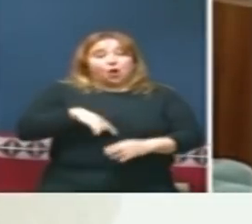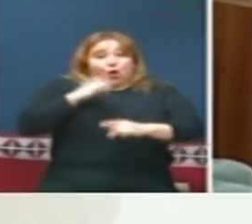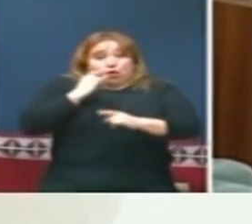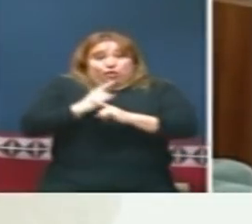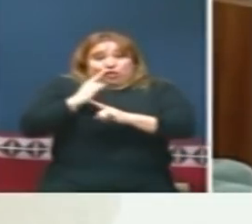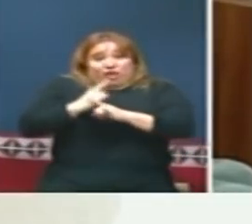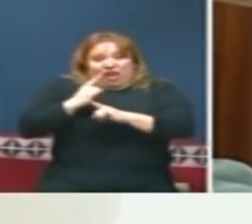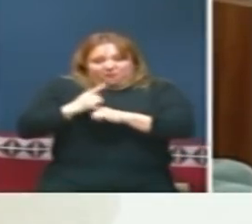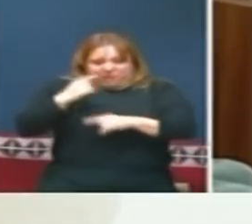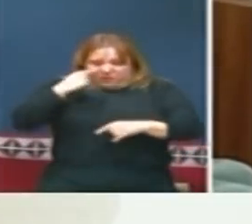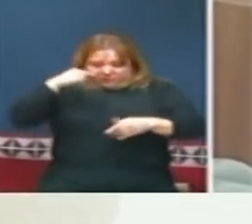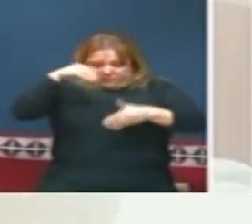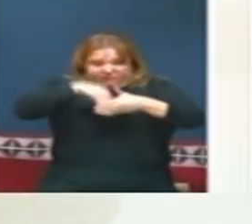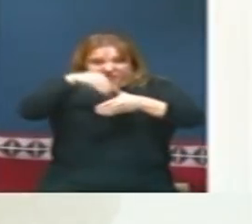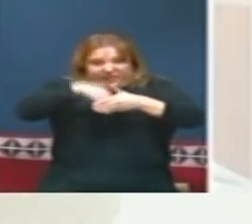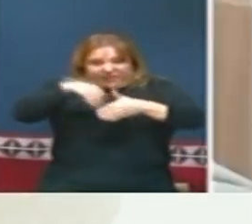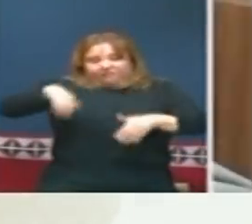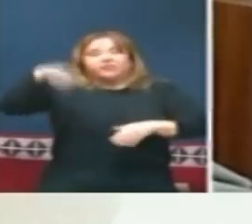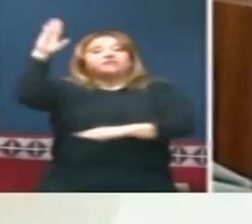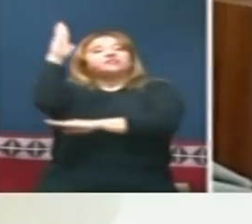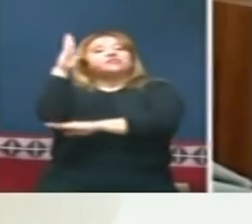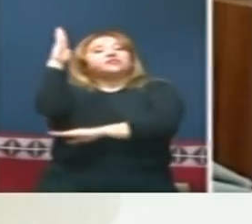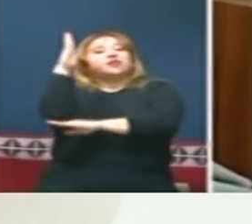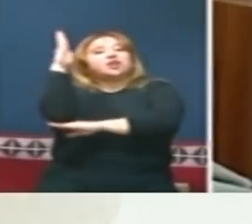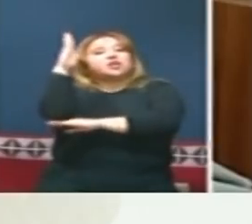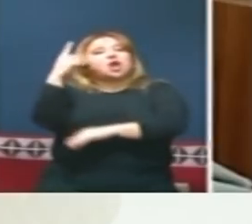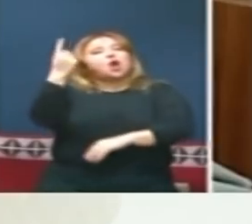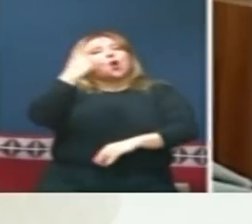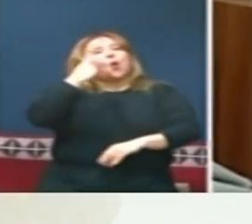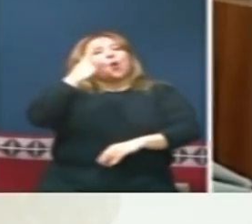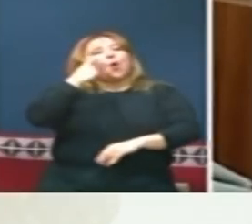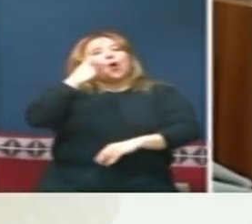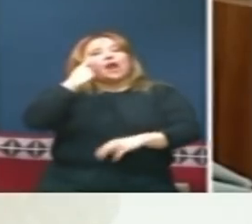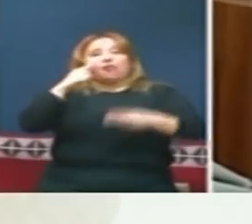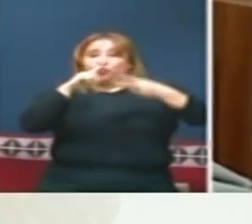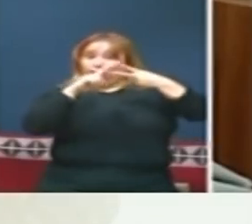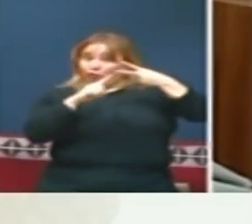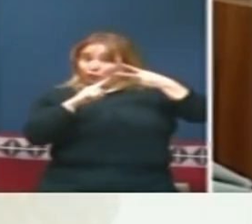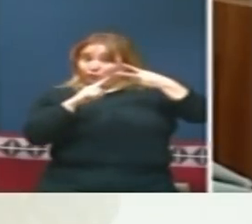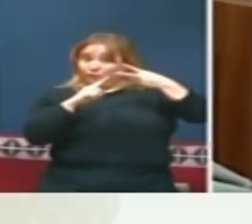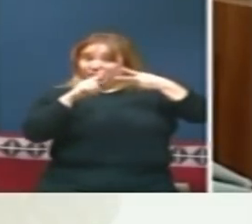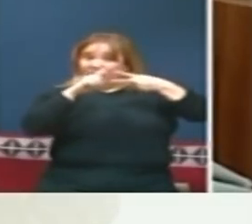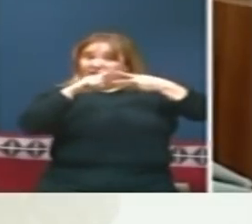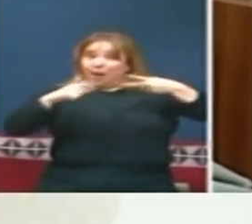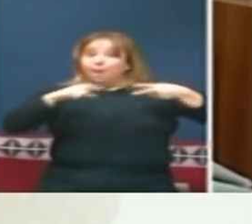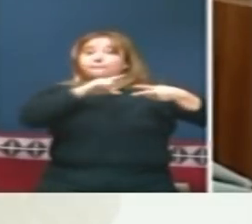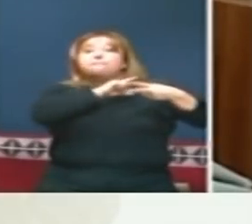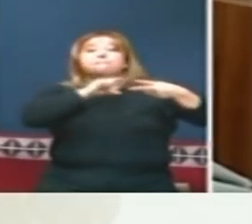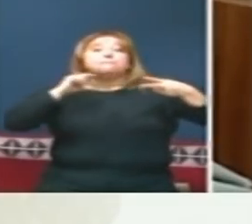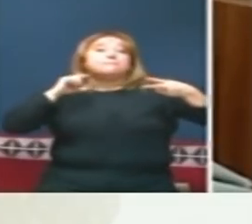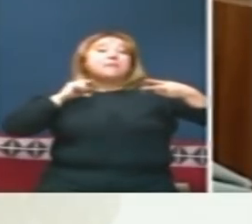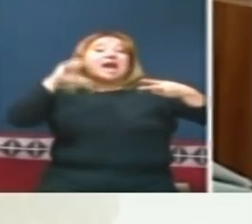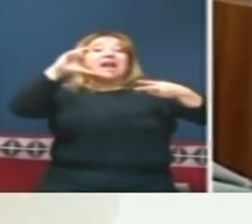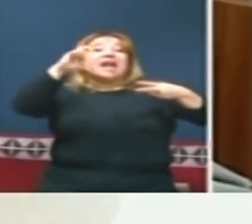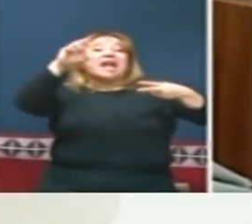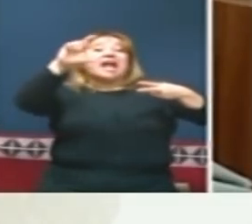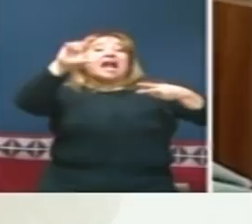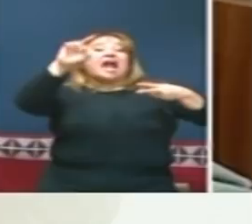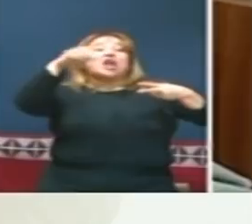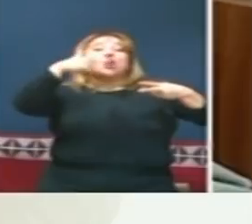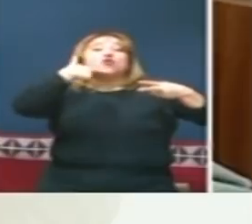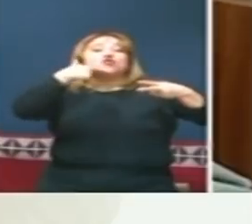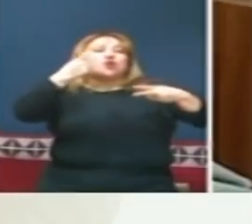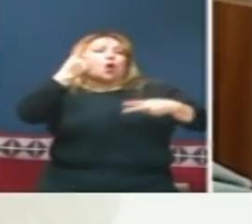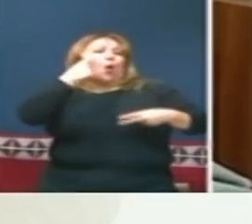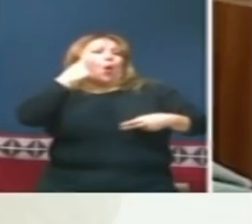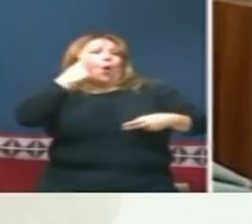aquí en Chamical. Bueno, yo los conocí a los dos. Al padre Carlos lo